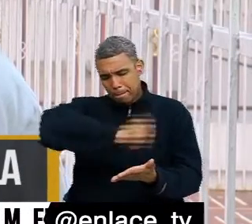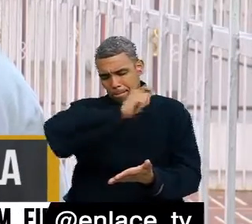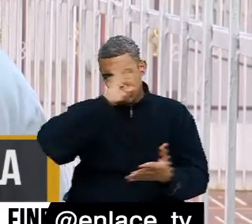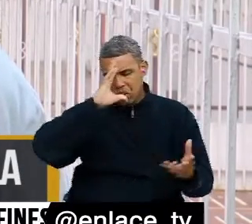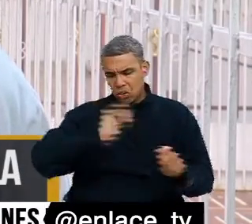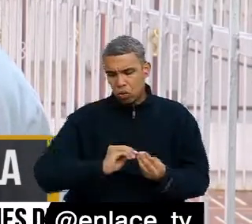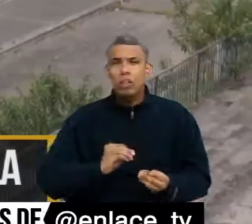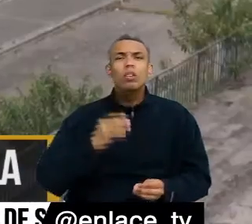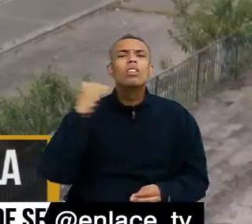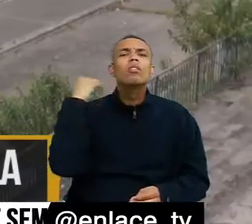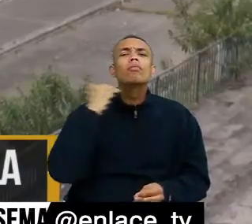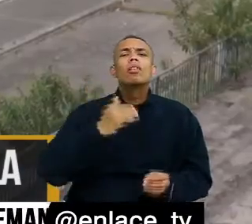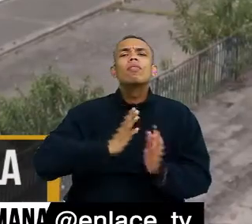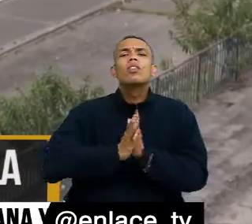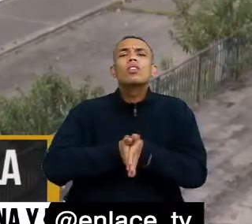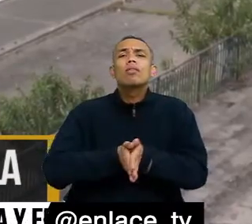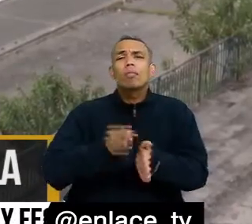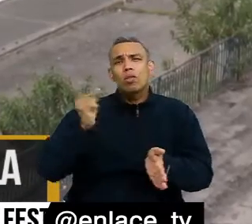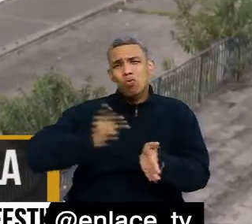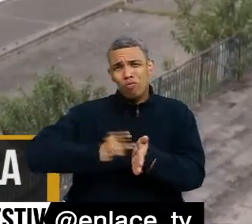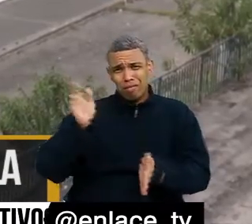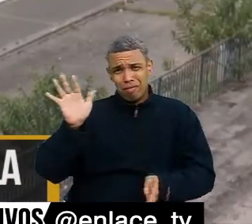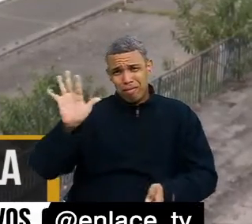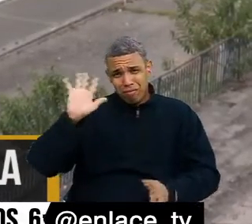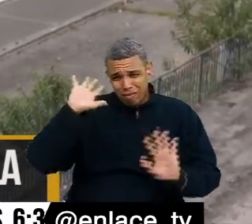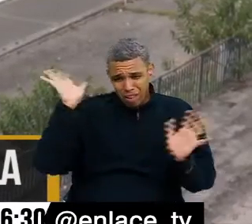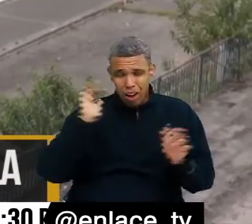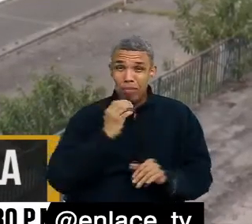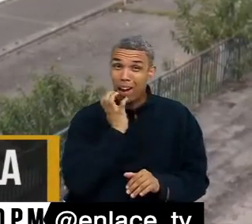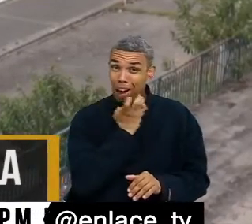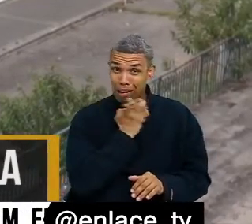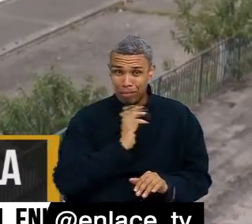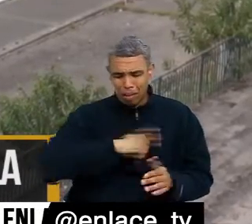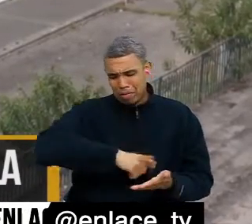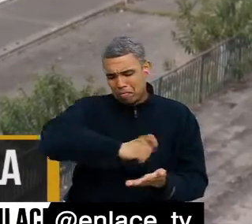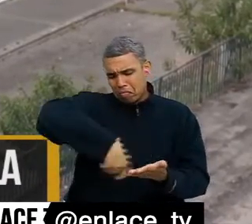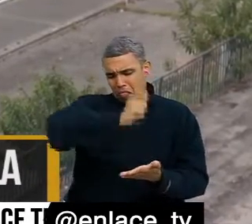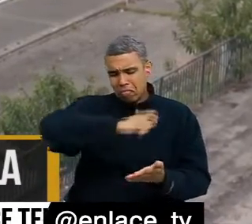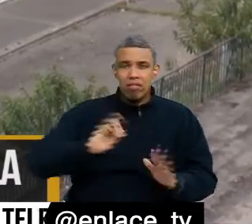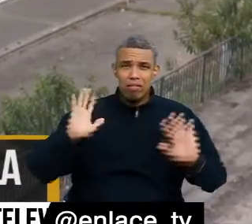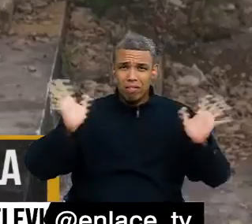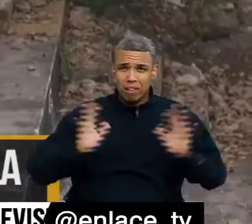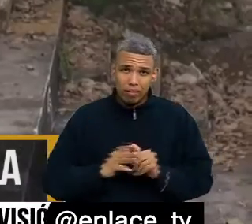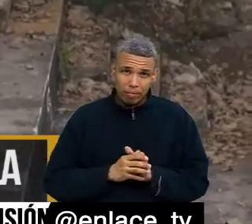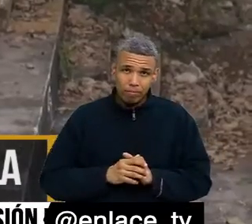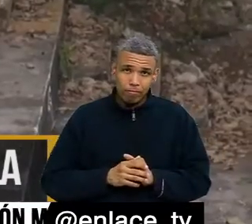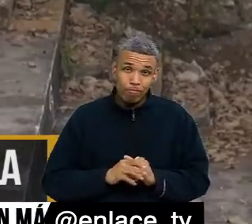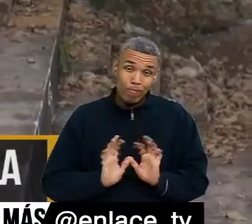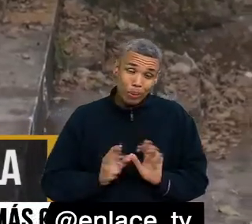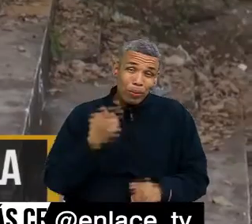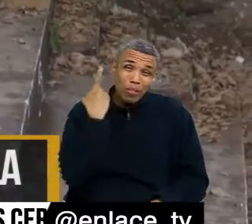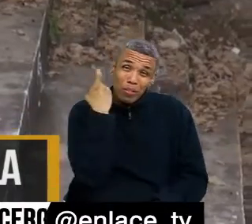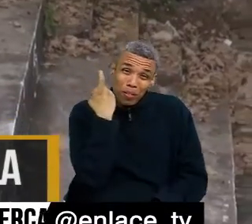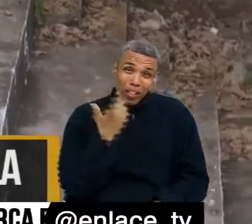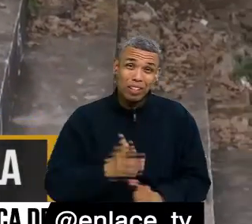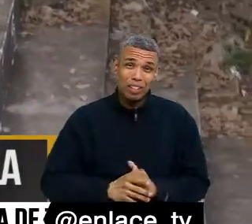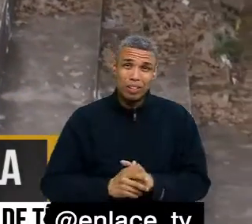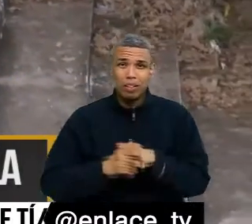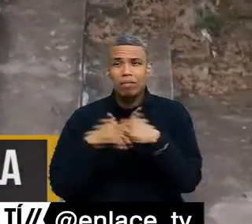diciembre del 2015, igualmente que la interventoría. Sin embargo, faltaba contratar la interventoría, pero ya se